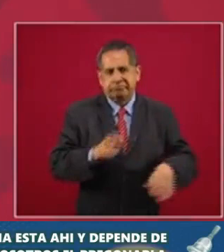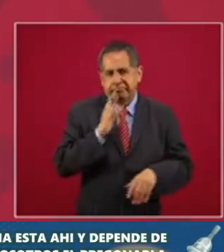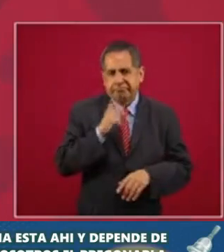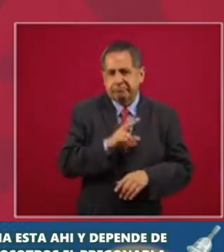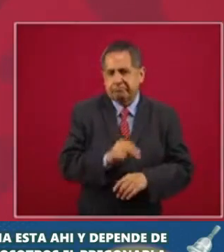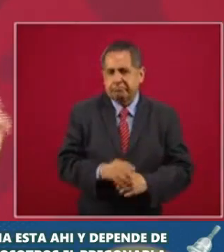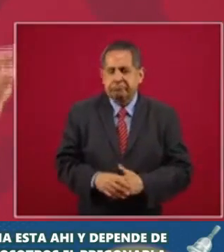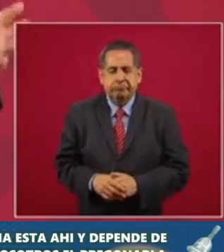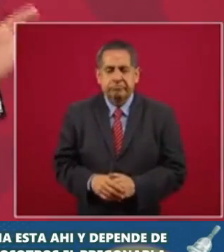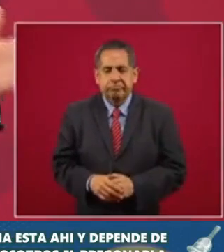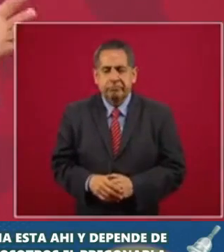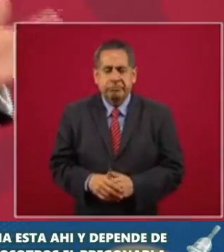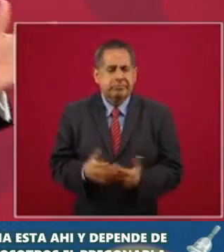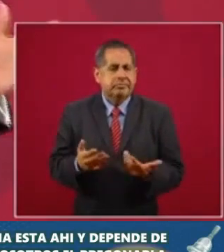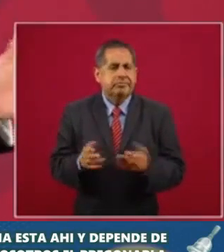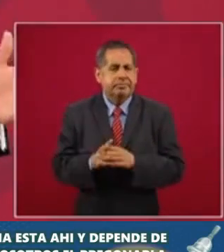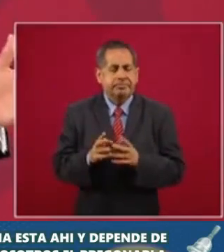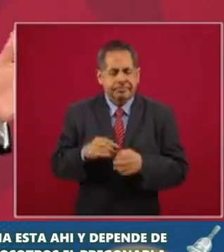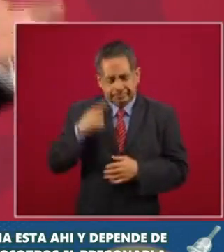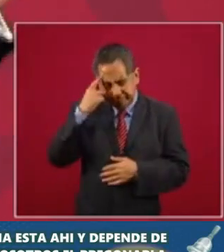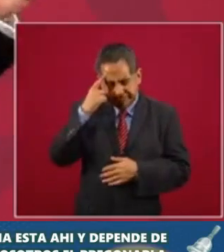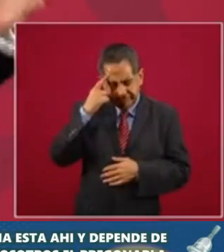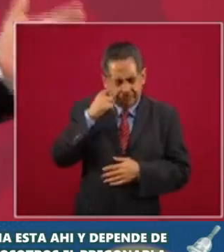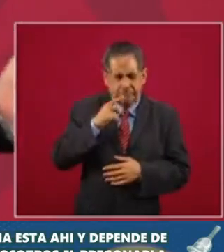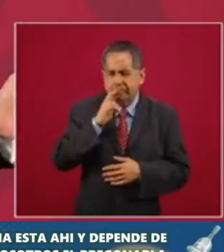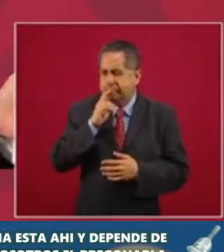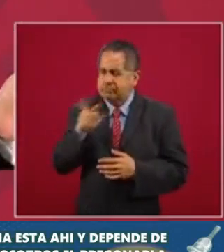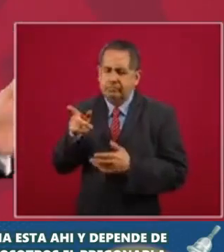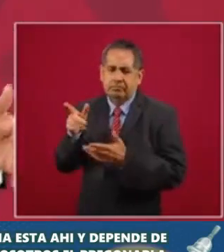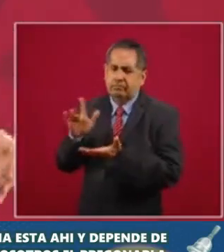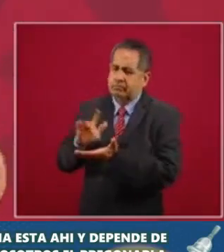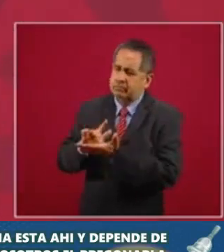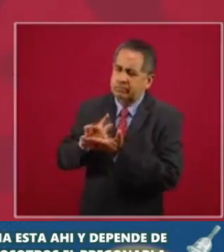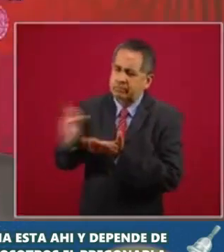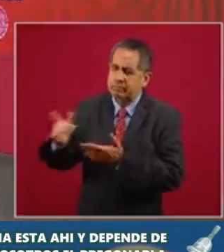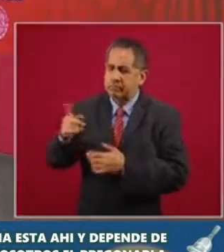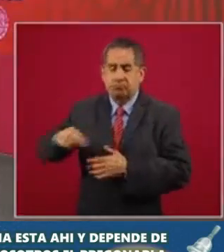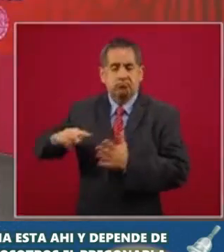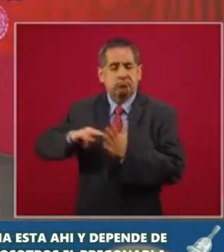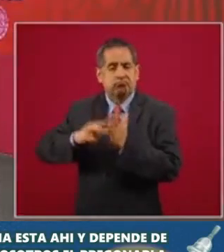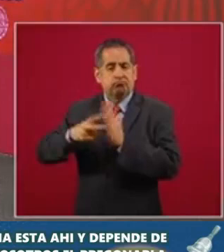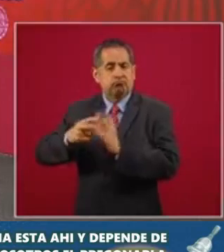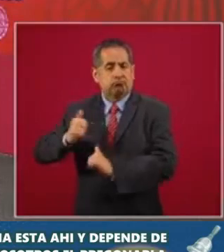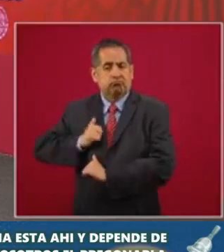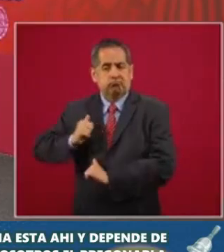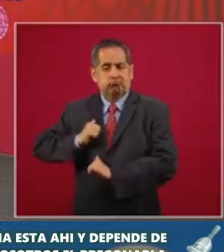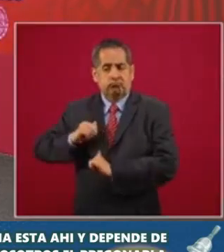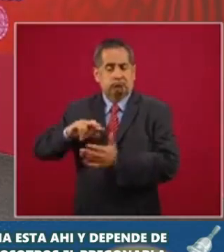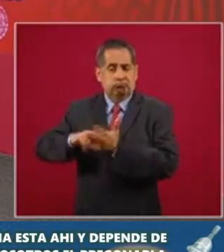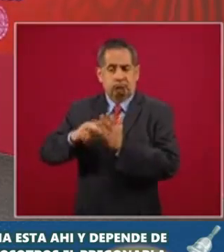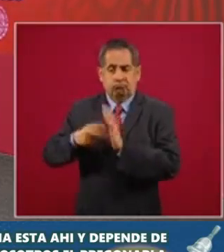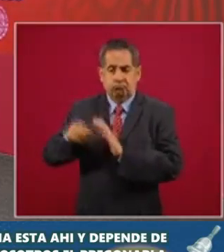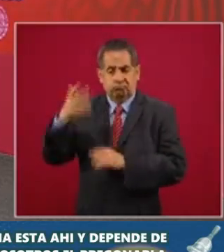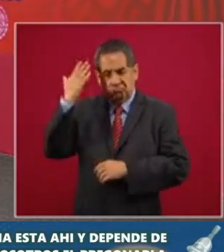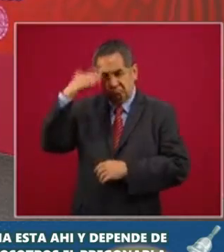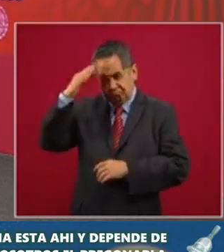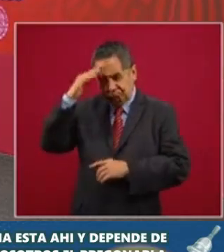entonces entonces cómo no agradecerle a los ingenieros militares